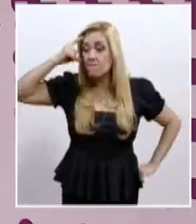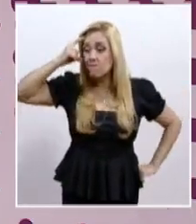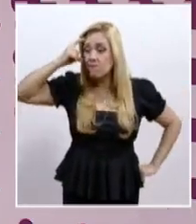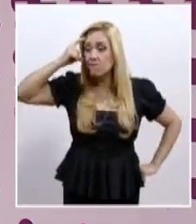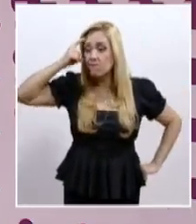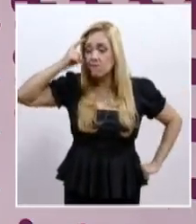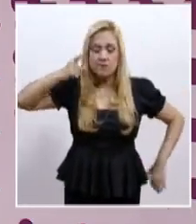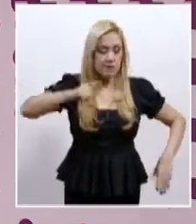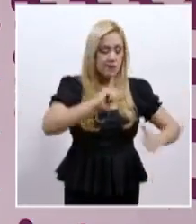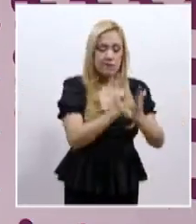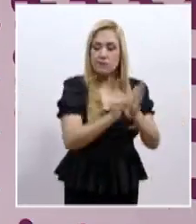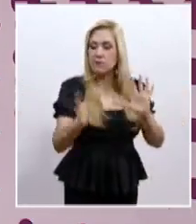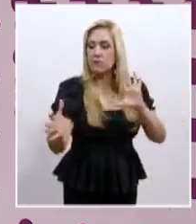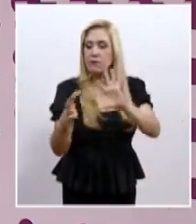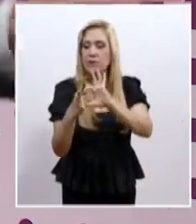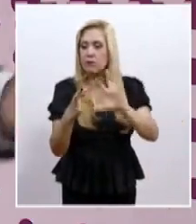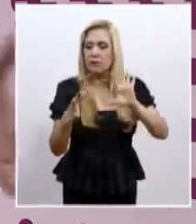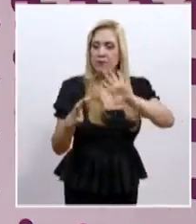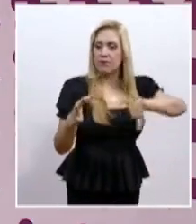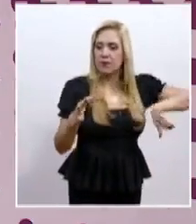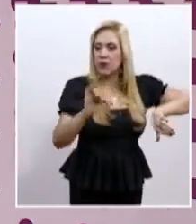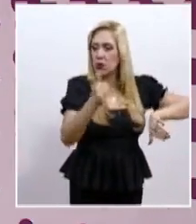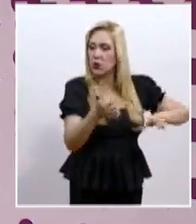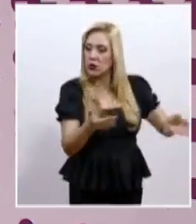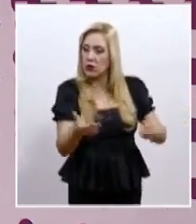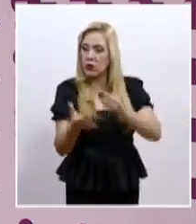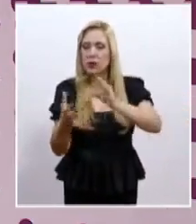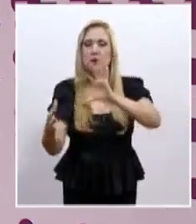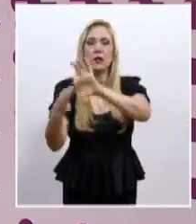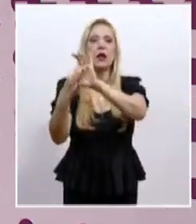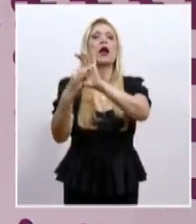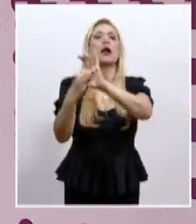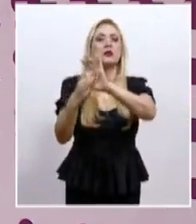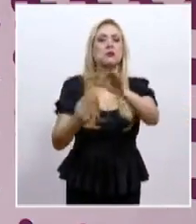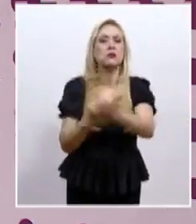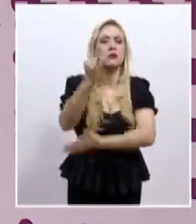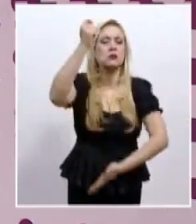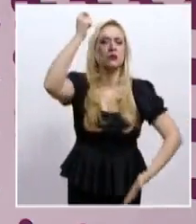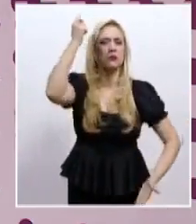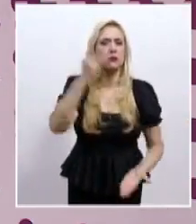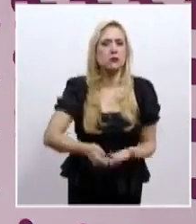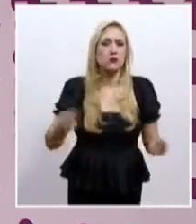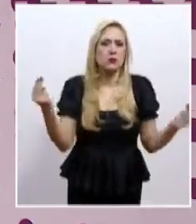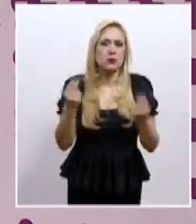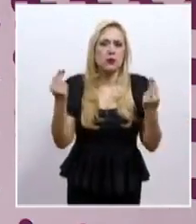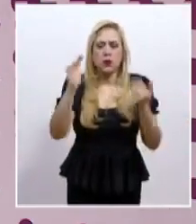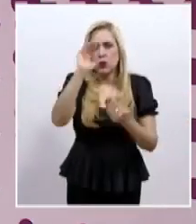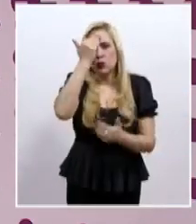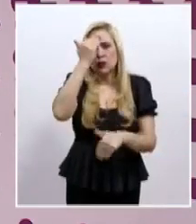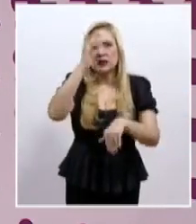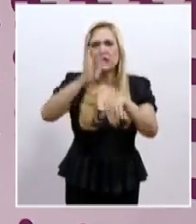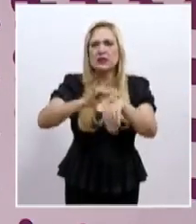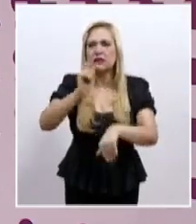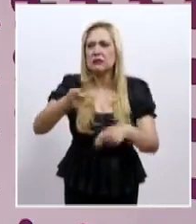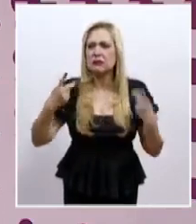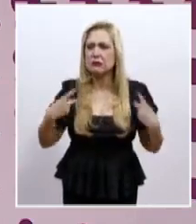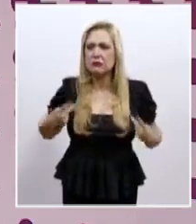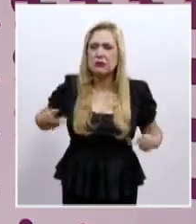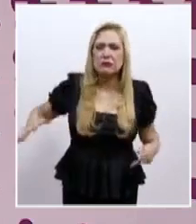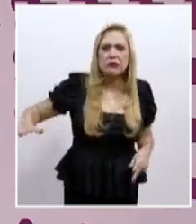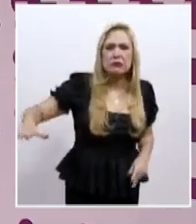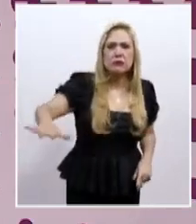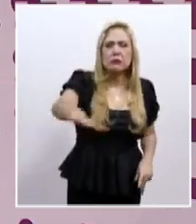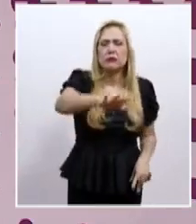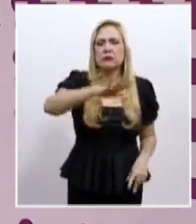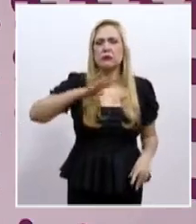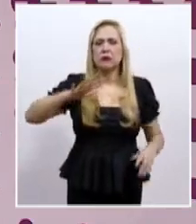recursos importantes para generar este tipo de ejercicios, de mecanismos de acercamiento con la población, más allá de lo